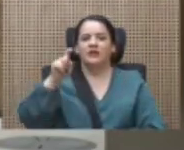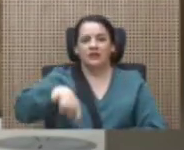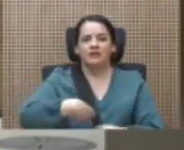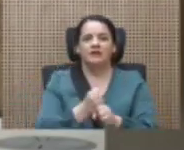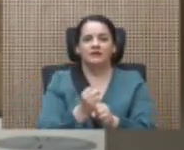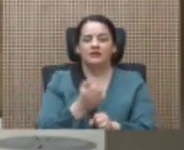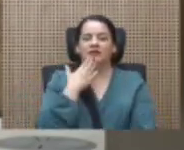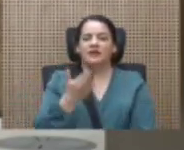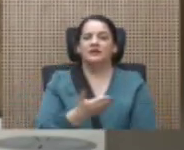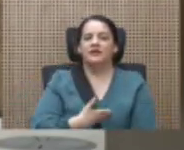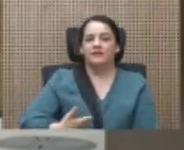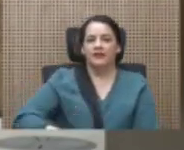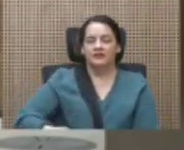presidente